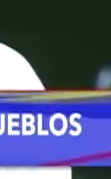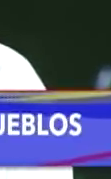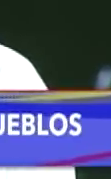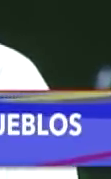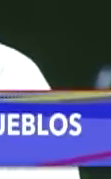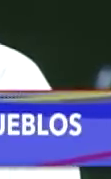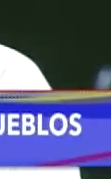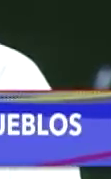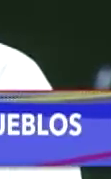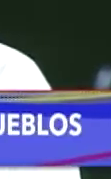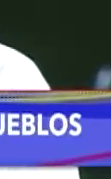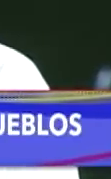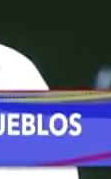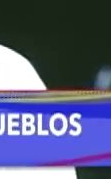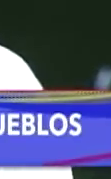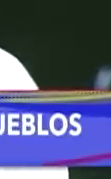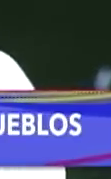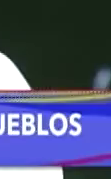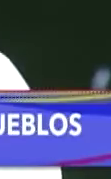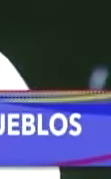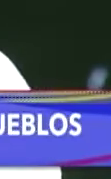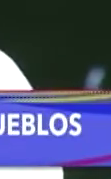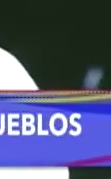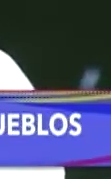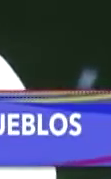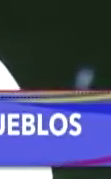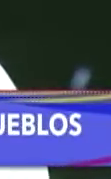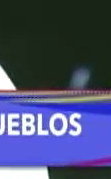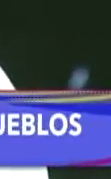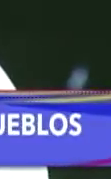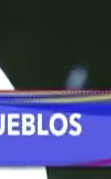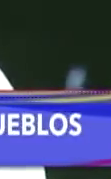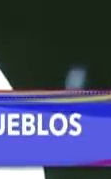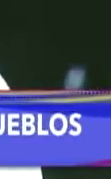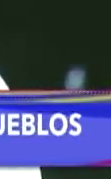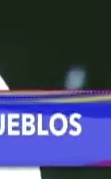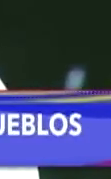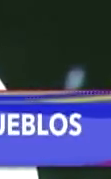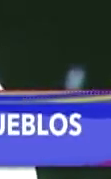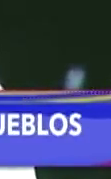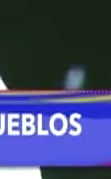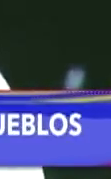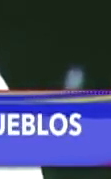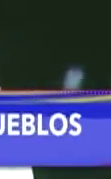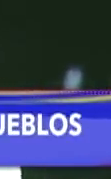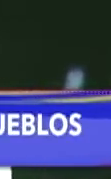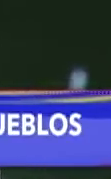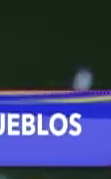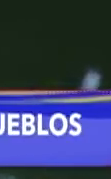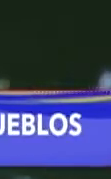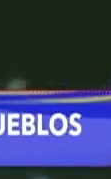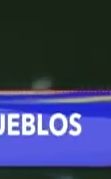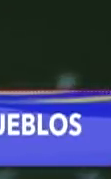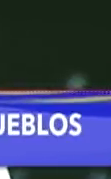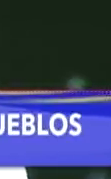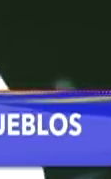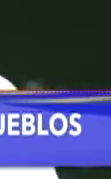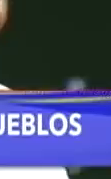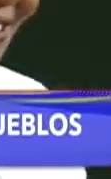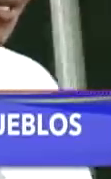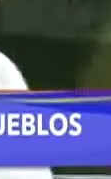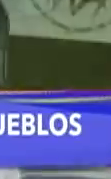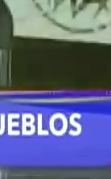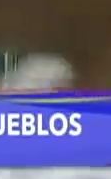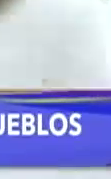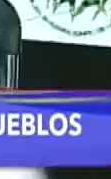muy largos pensamos que son los mayores los que deben dar estos discursos pero para